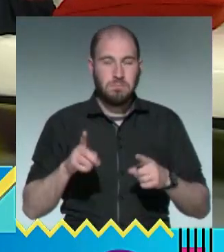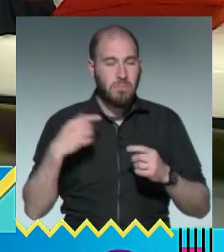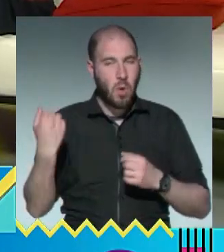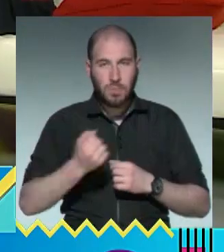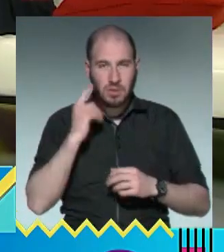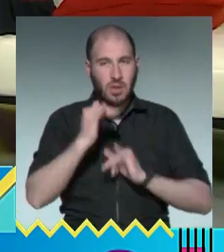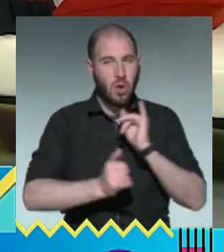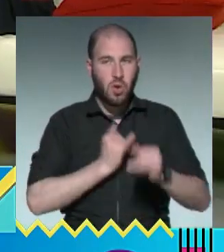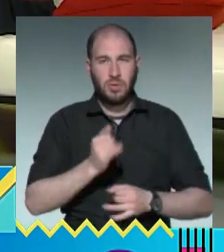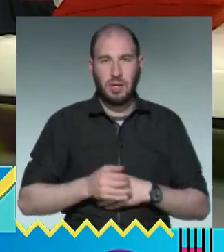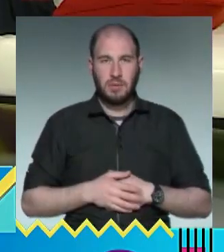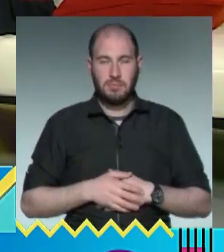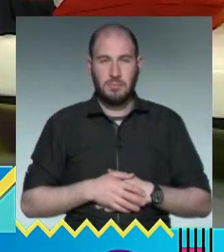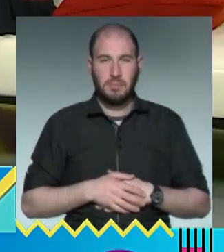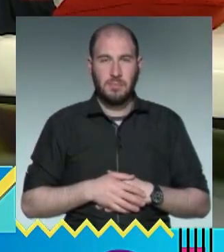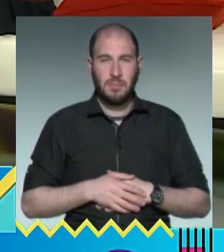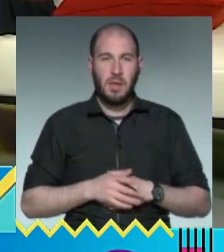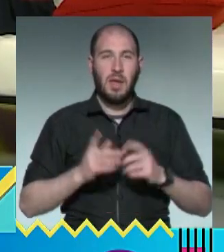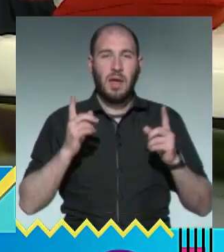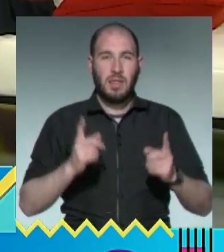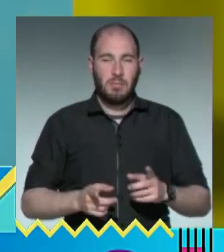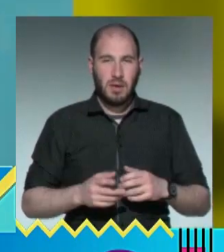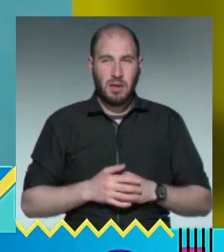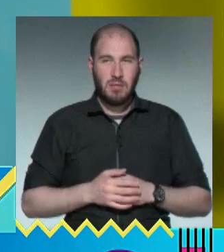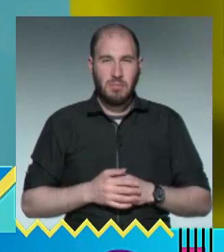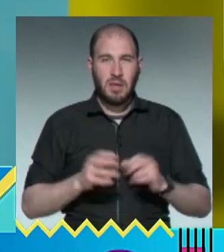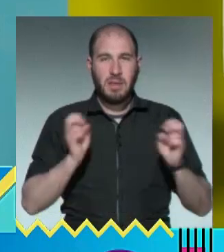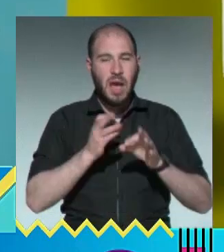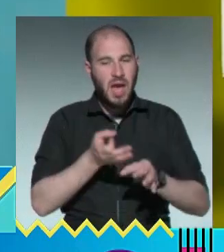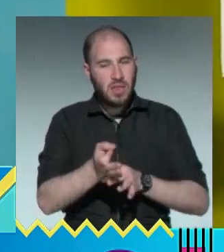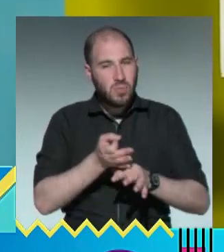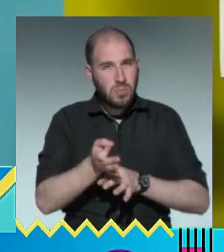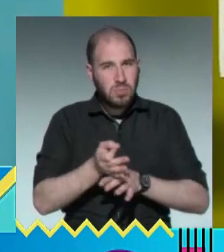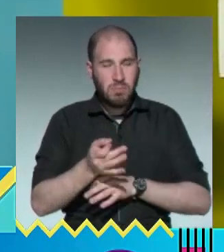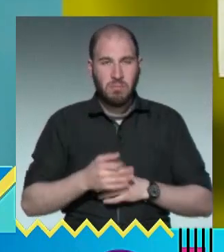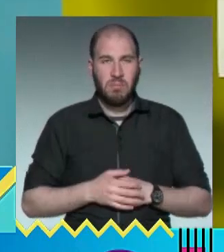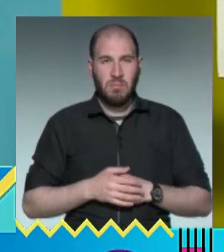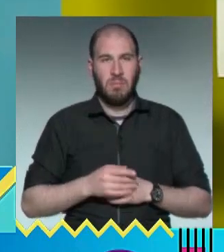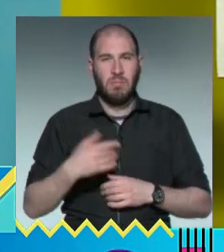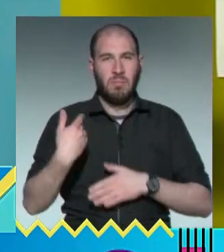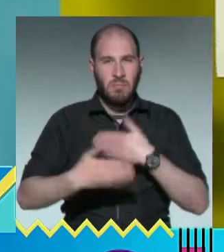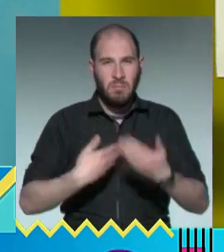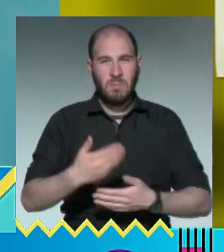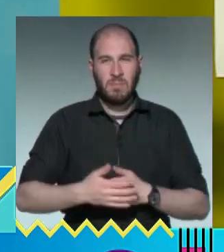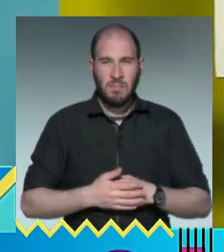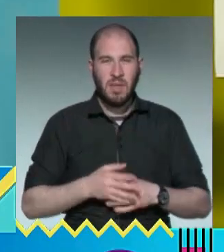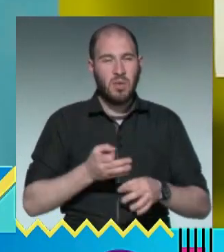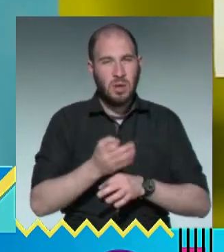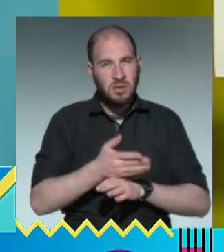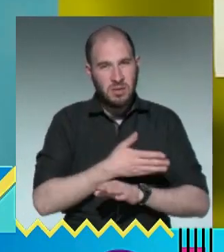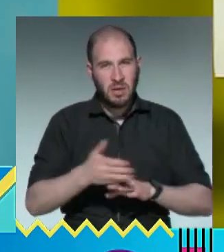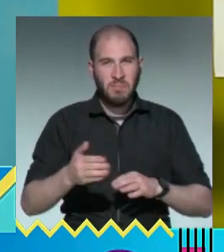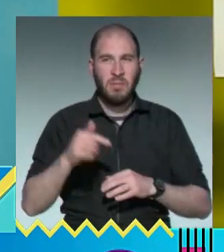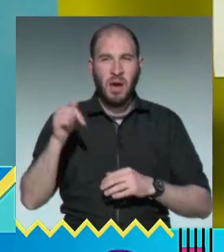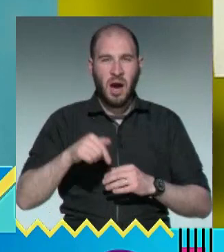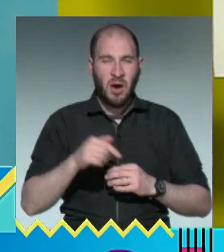Hacer hincapié sobre esto. Y también el tema de la educación, ¿no? De seguir generando esa educación. Y ahora